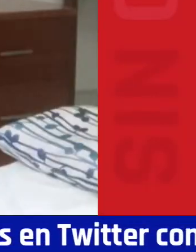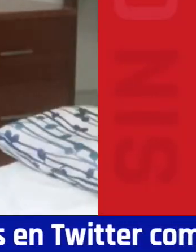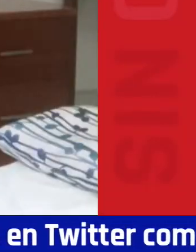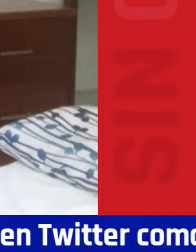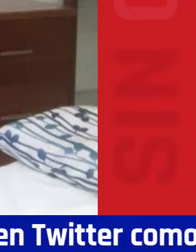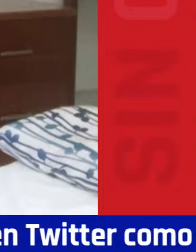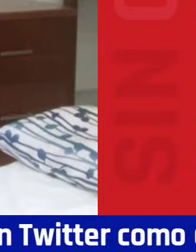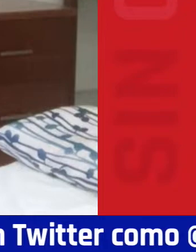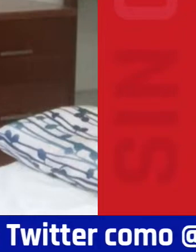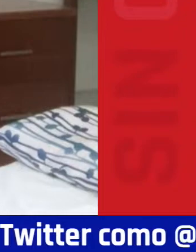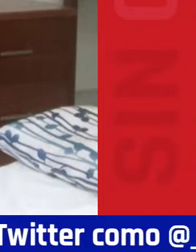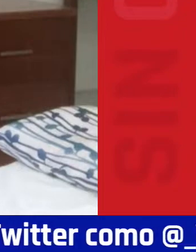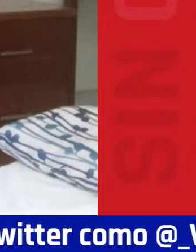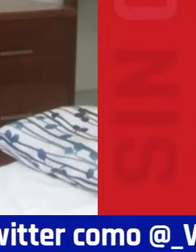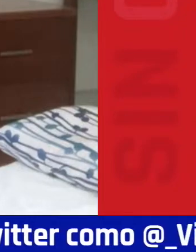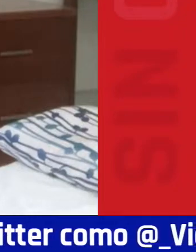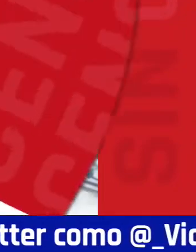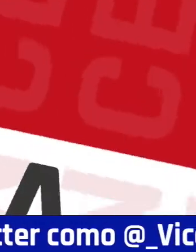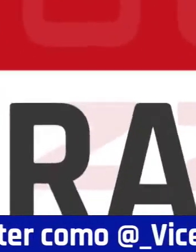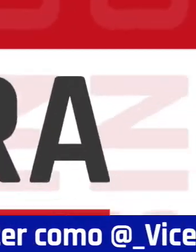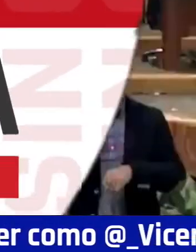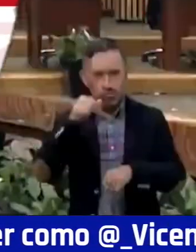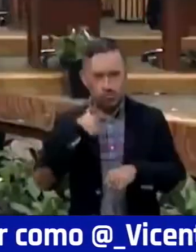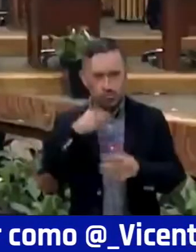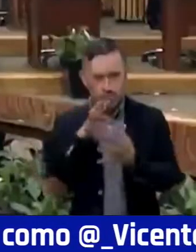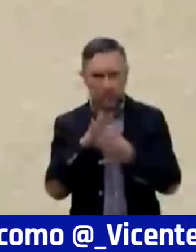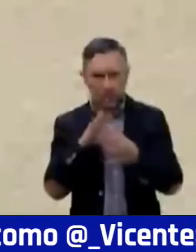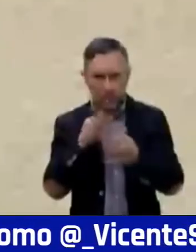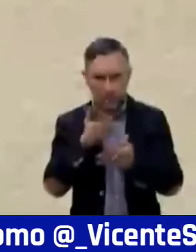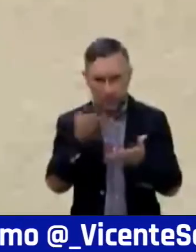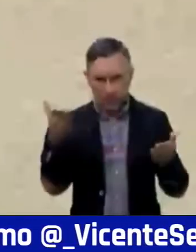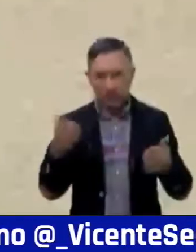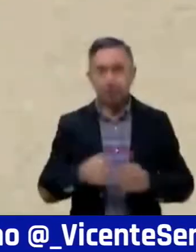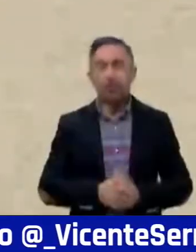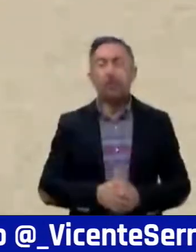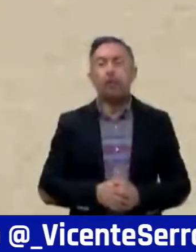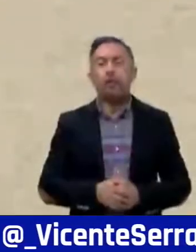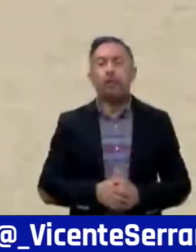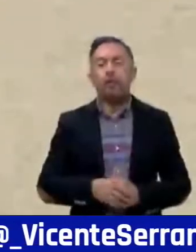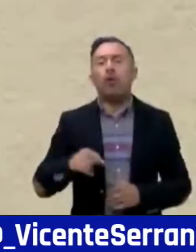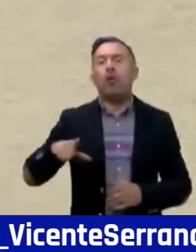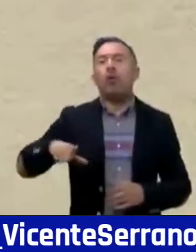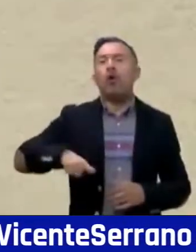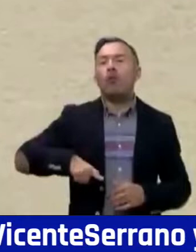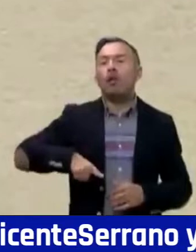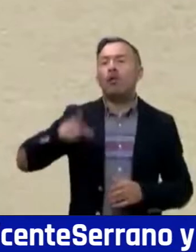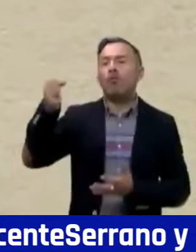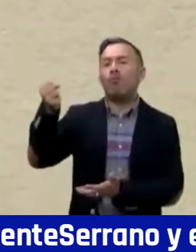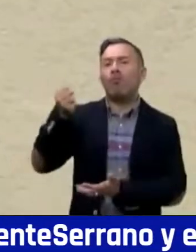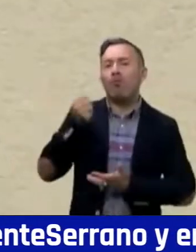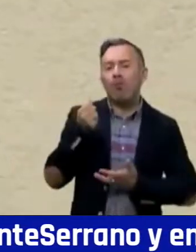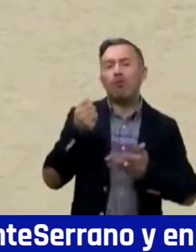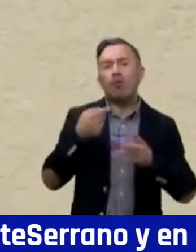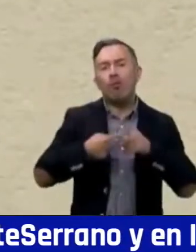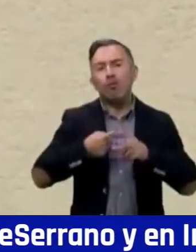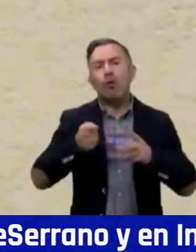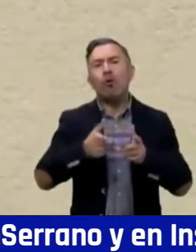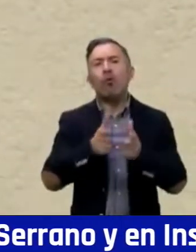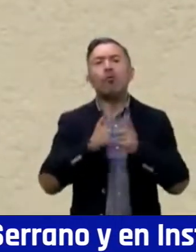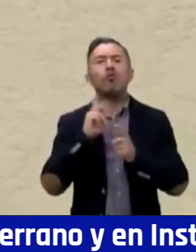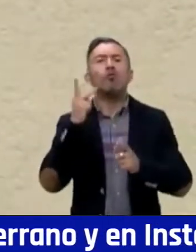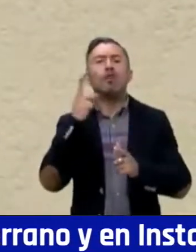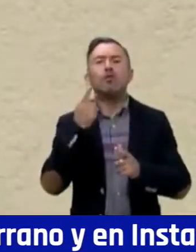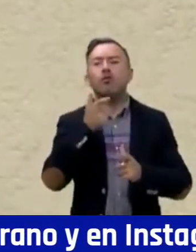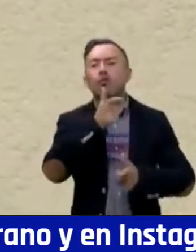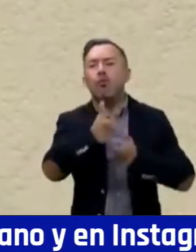el Pleno del Instituto Nacional Electoral. Calcular el monto del financiamiento público que deben recibir los partidos políticos